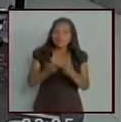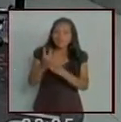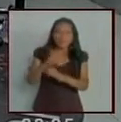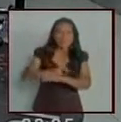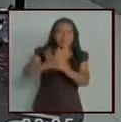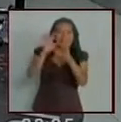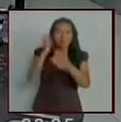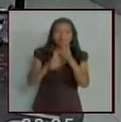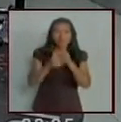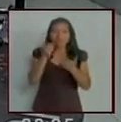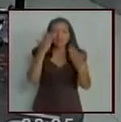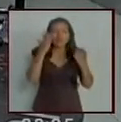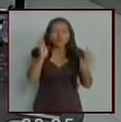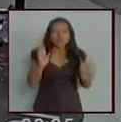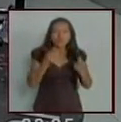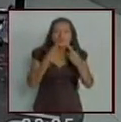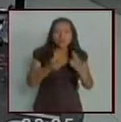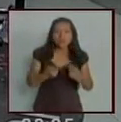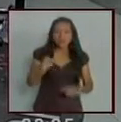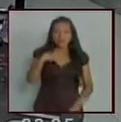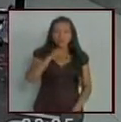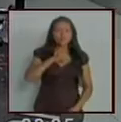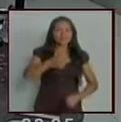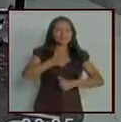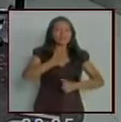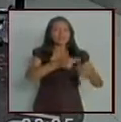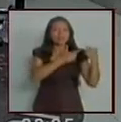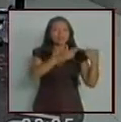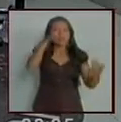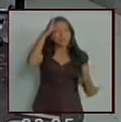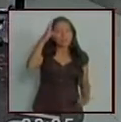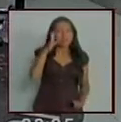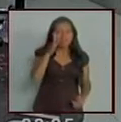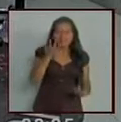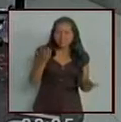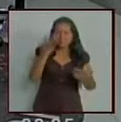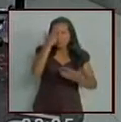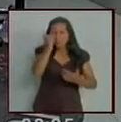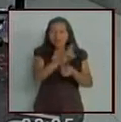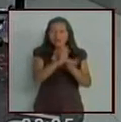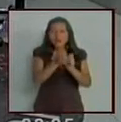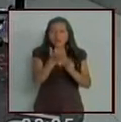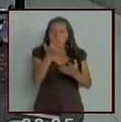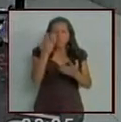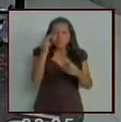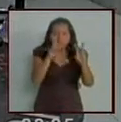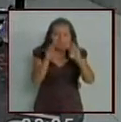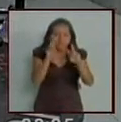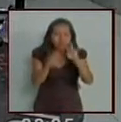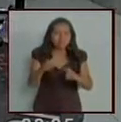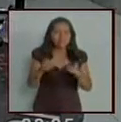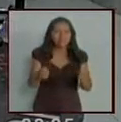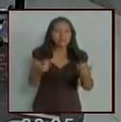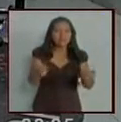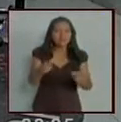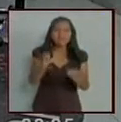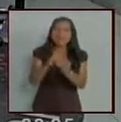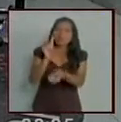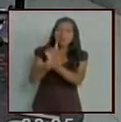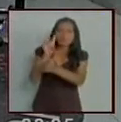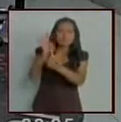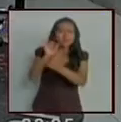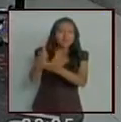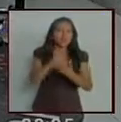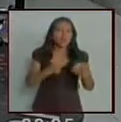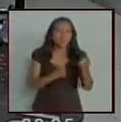cuándo es un problema y cuándo no. Ahí estamos los padres, que tenemos que indagar, conocer a profundidad esto o buscar a quienes conocen el tema, ¿no es